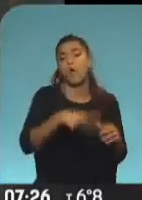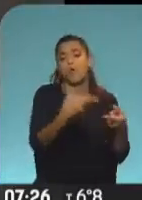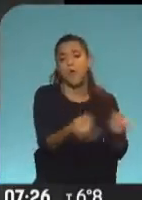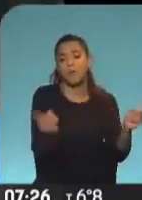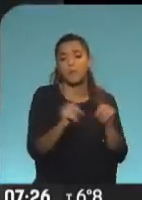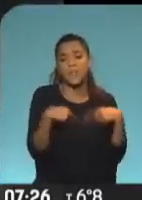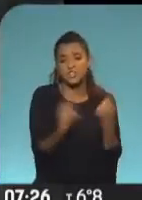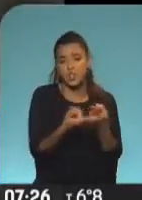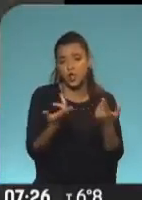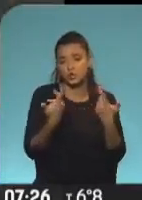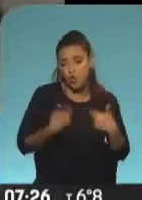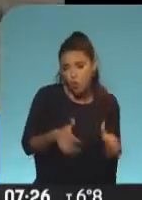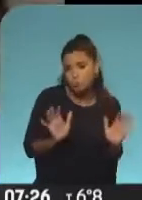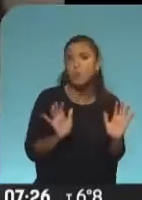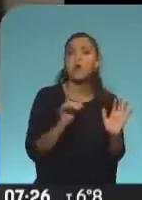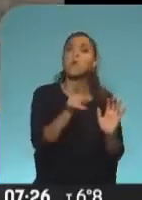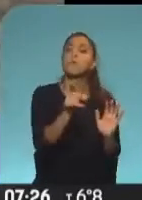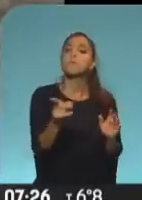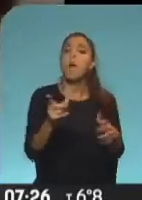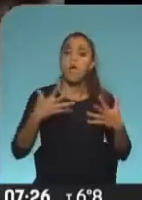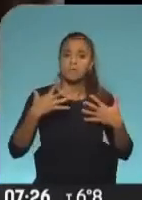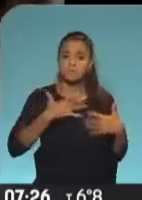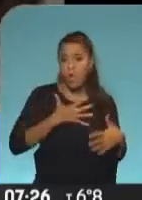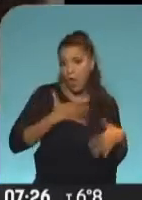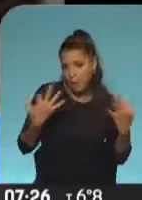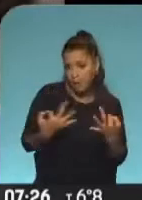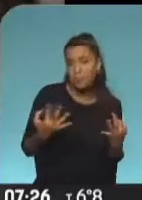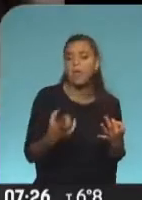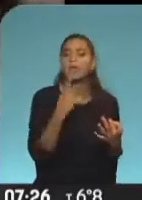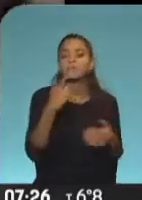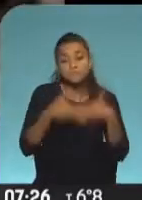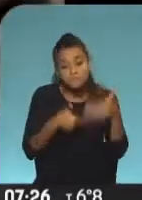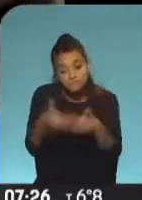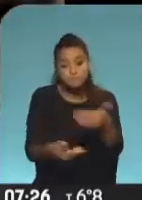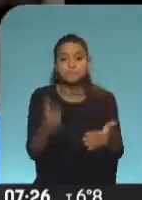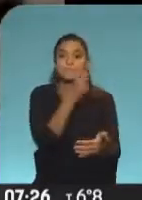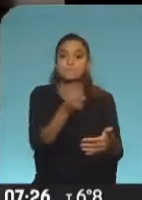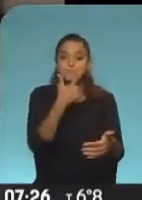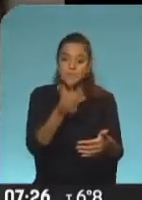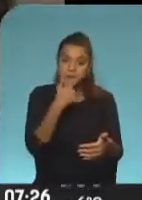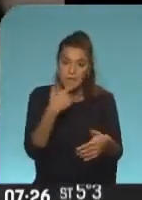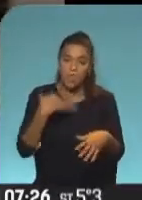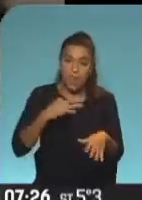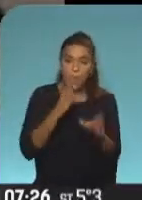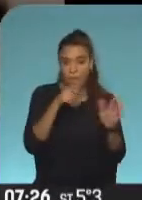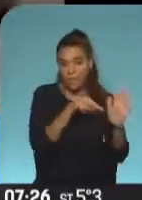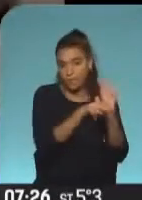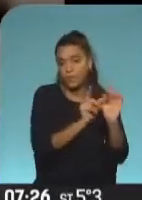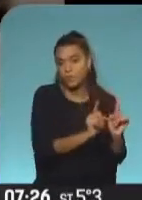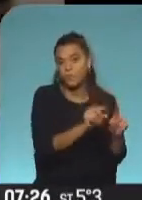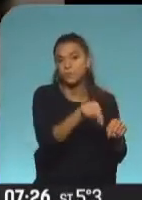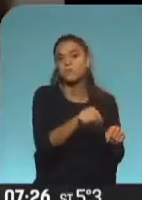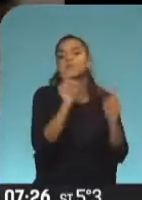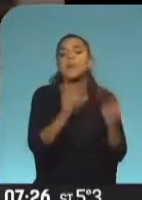buen ánimo, deberá permanecer pocos días más internado para cumplir su tratamiento antibiótico, y trascendió que está trabajando en un disco